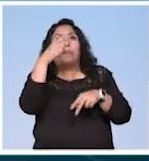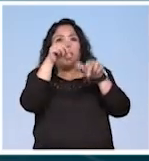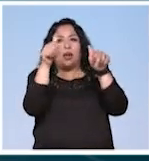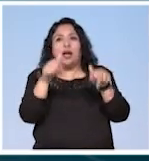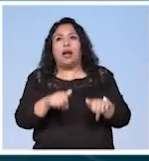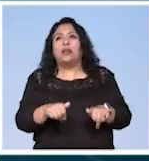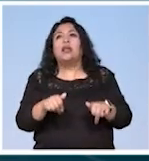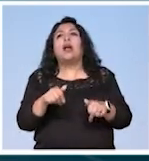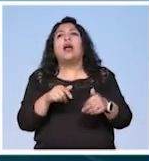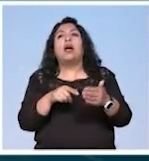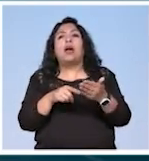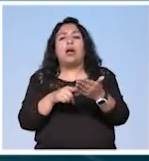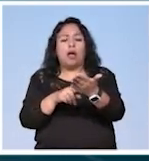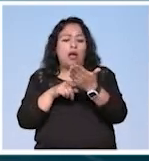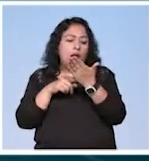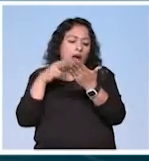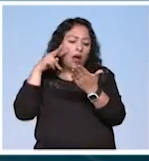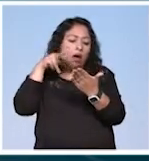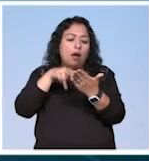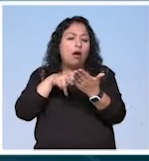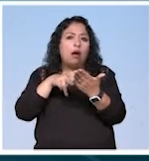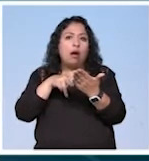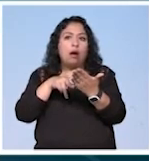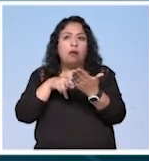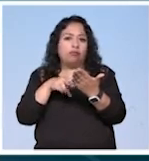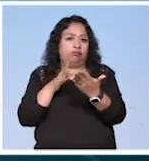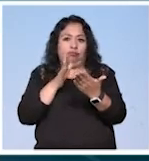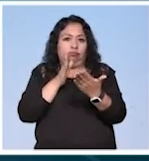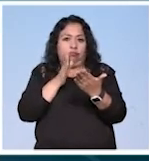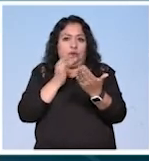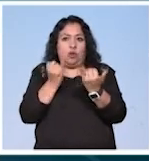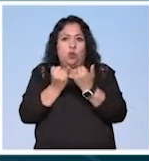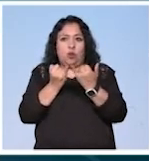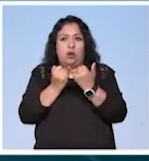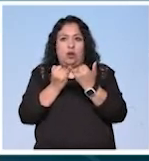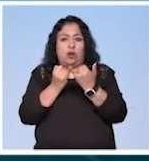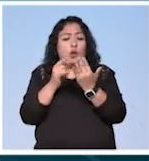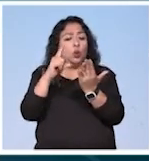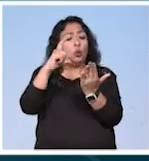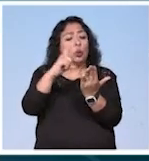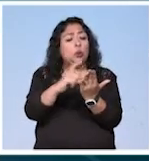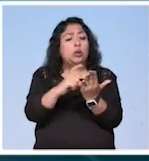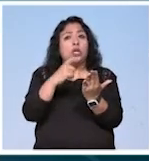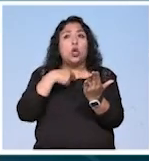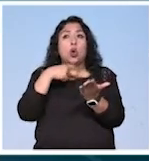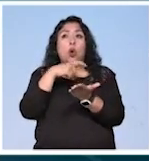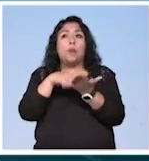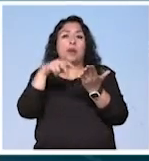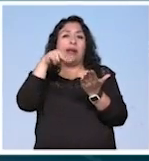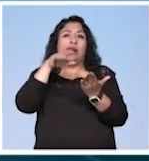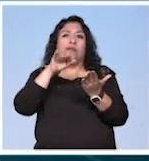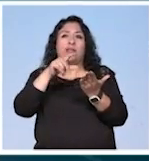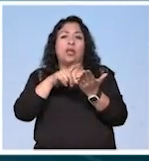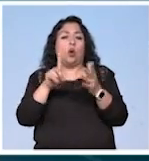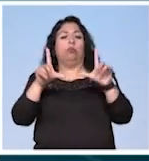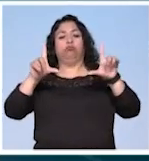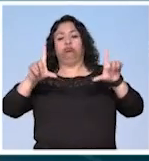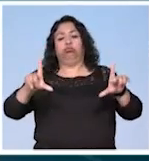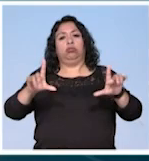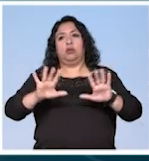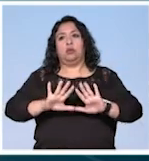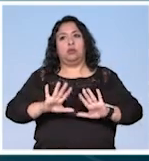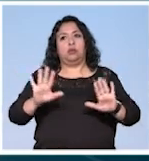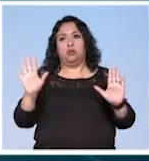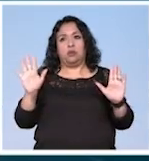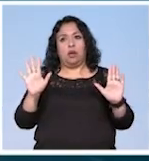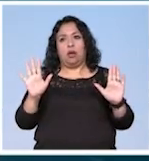a que la veas en tu pantalla porque de este tamaño es la obra que vas a ver que compraste con un nft o a lo mucho que la